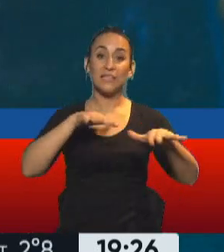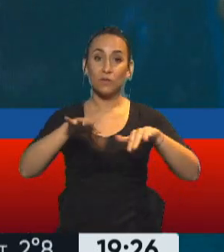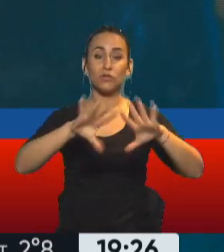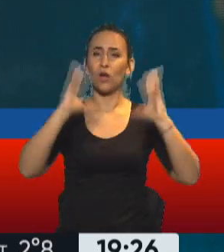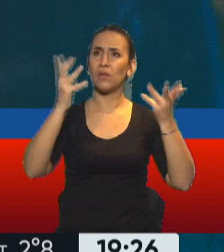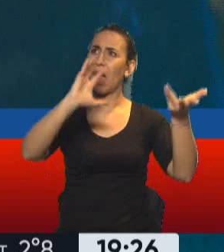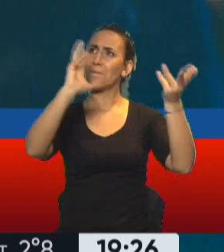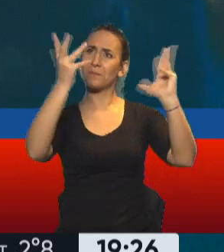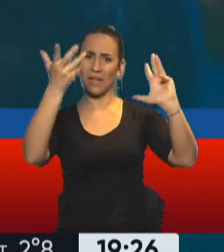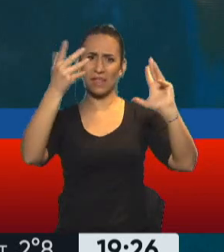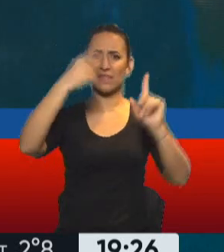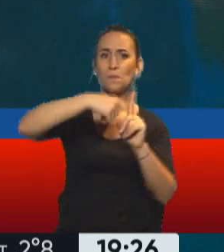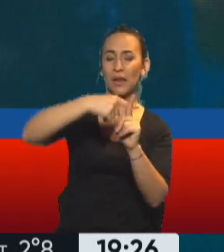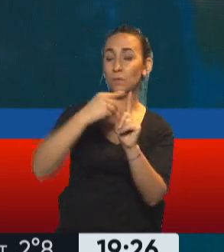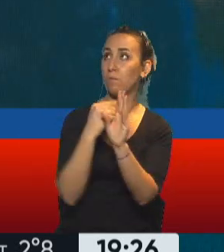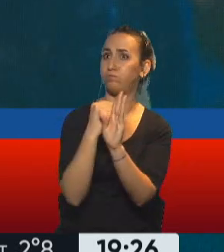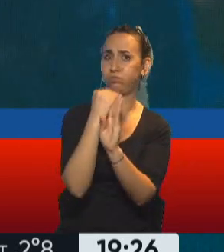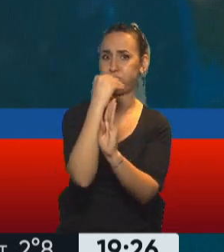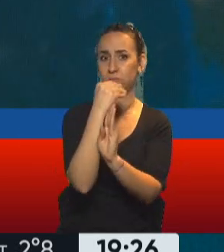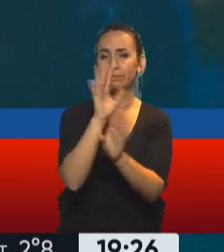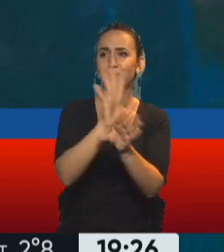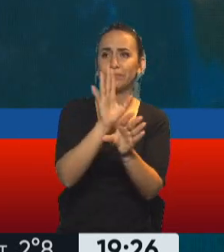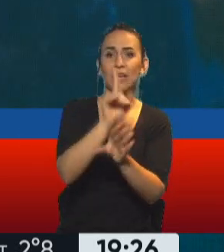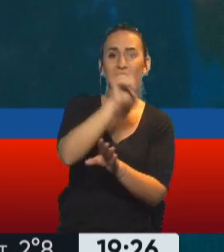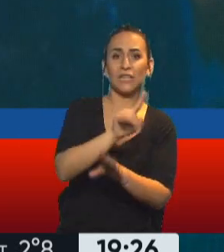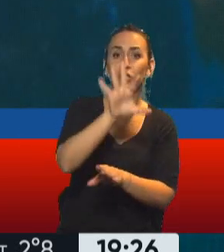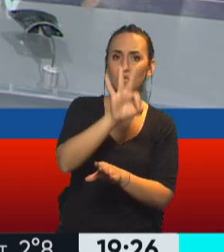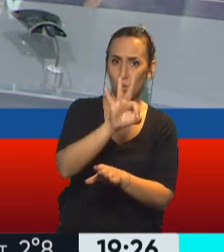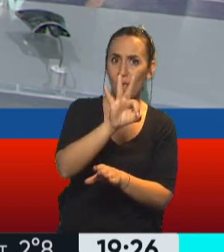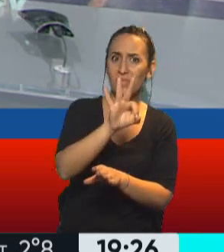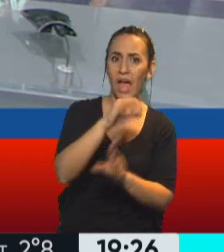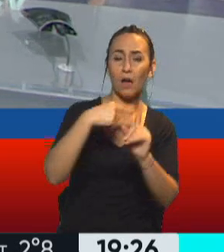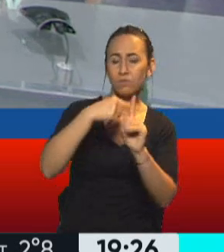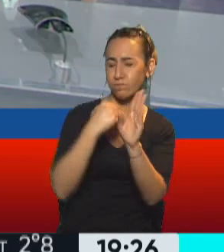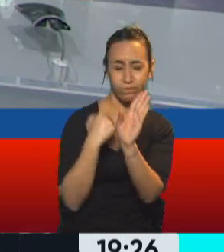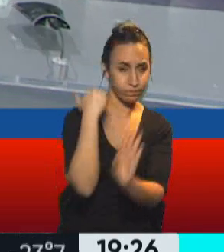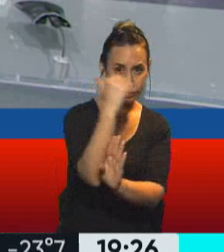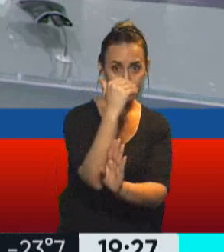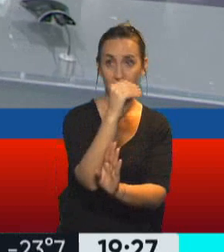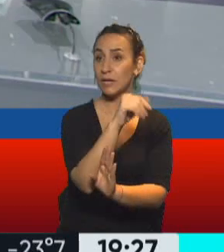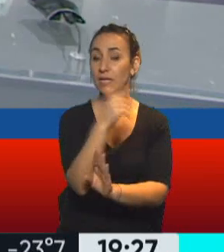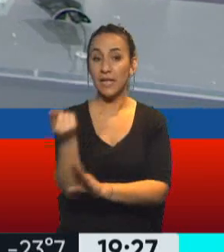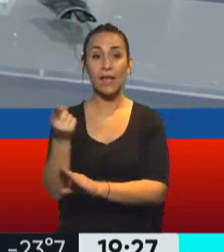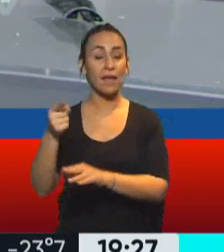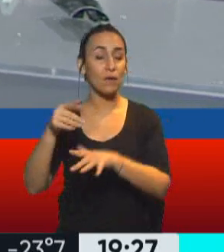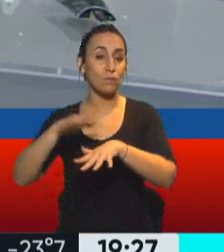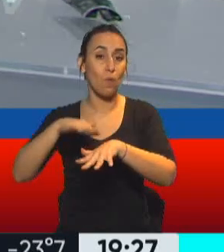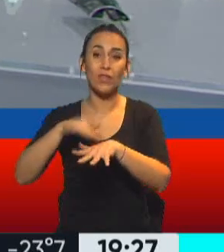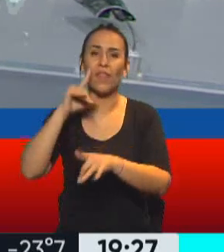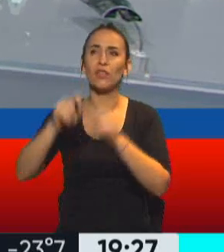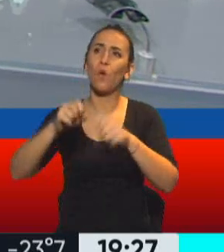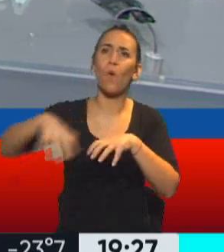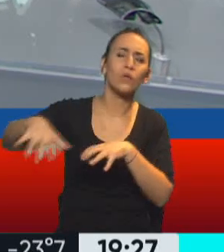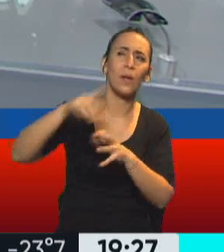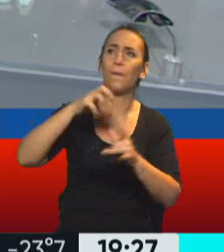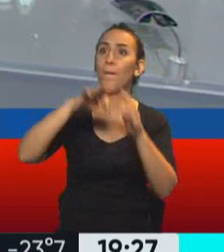extremas. Eso es 150 veces más usual que en el periodo preindustrial. Es decir, estas situaciones